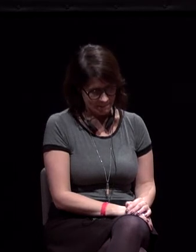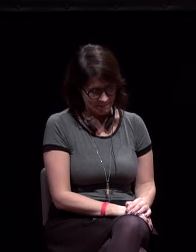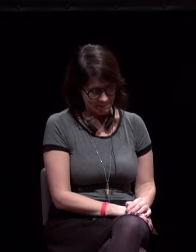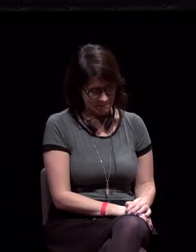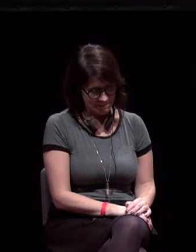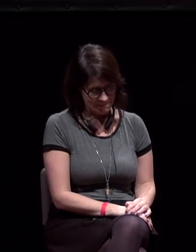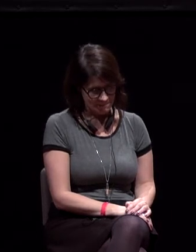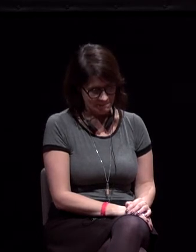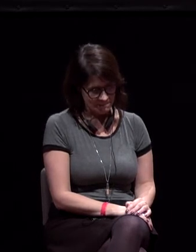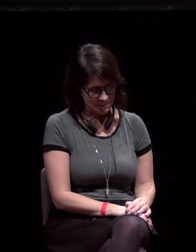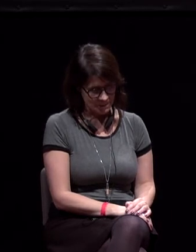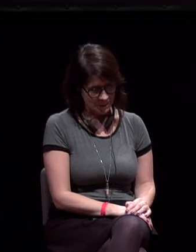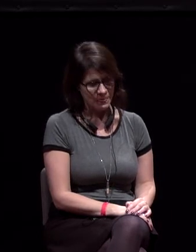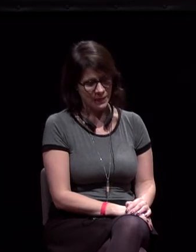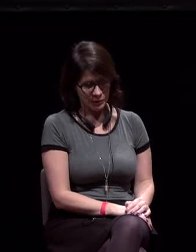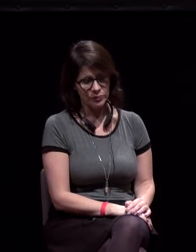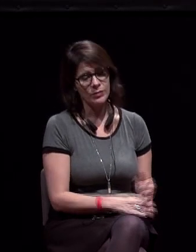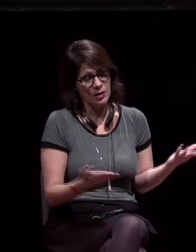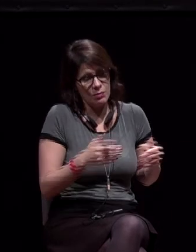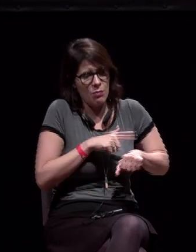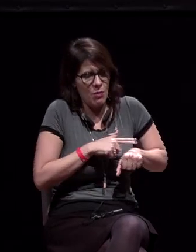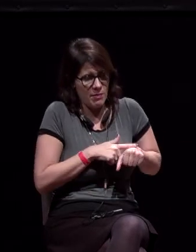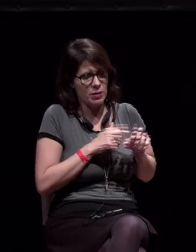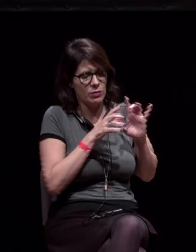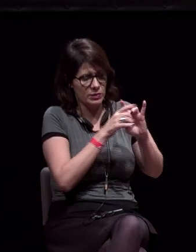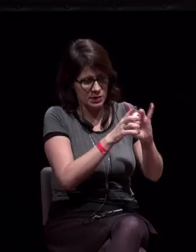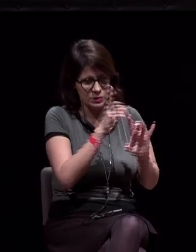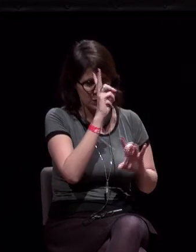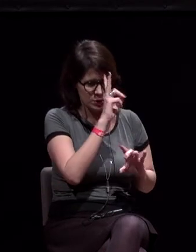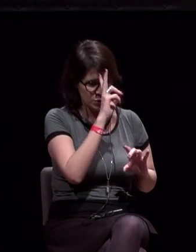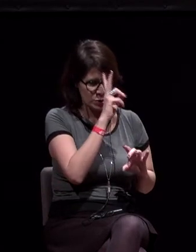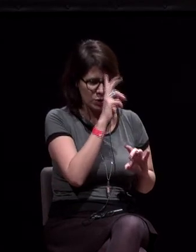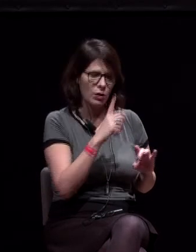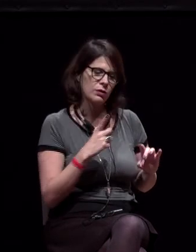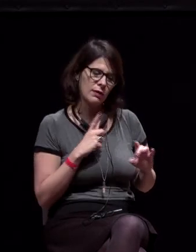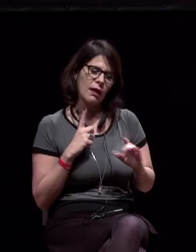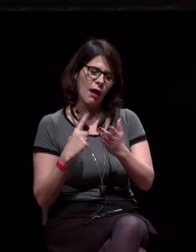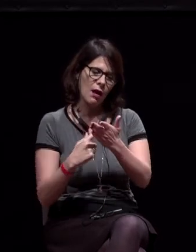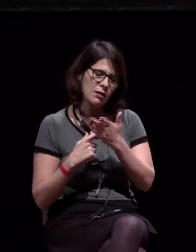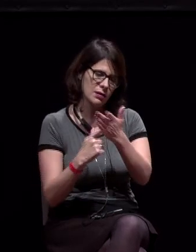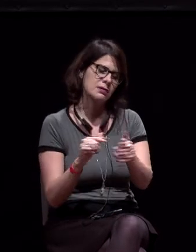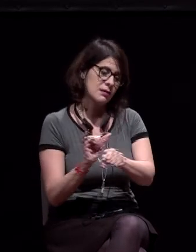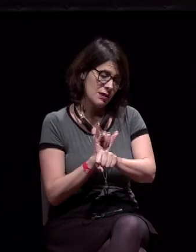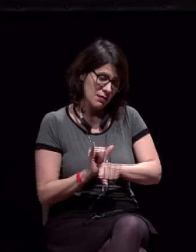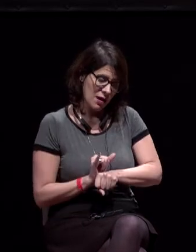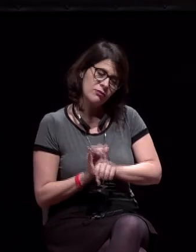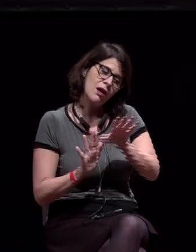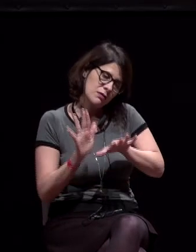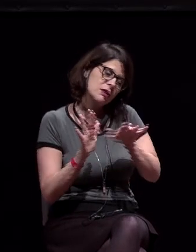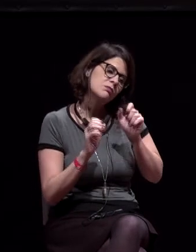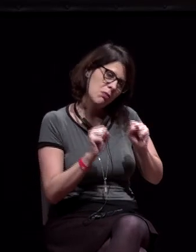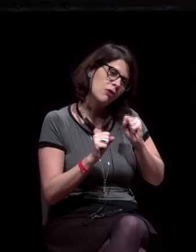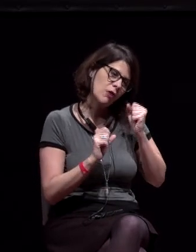también porque estoy hablando de este contexto histórico, donde creo que, entre otras cosas, es una alianza estratégica, ¿no? Quiero decir, es un problema, y es un